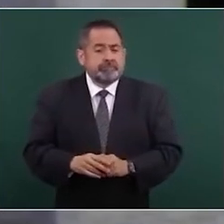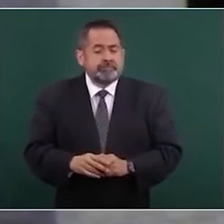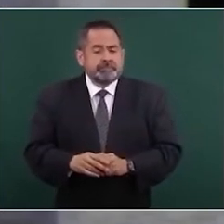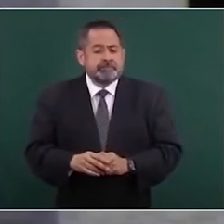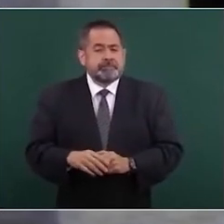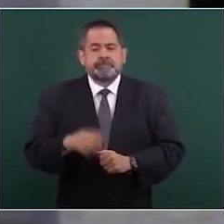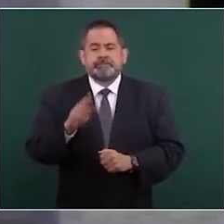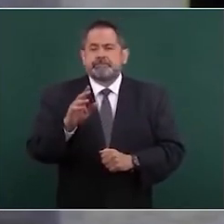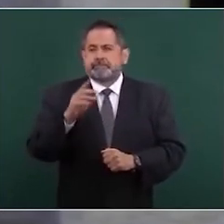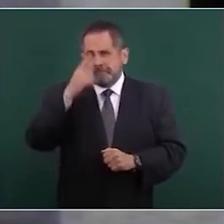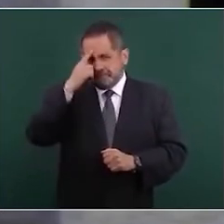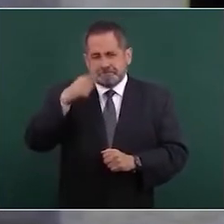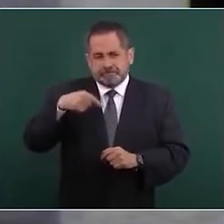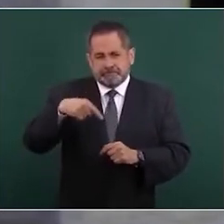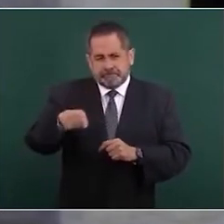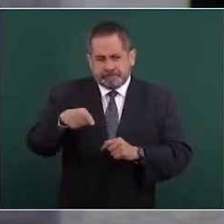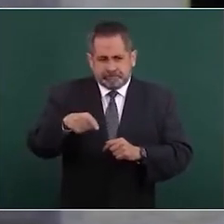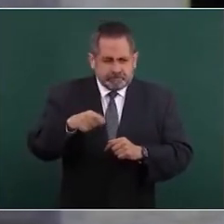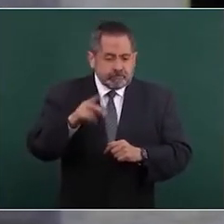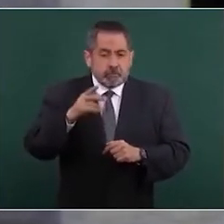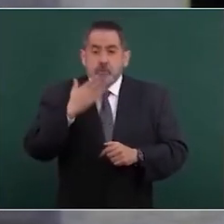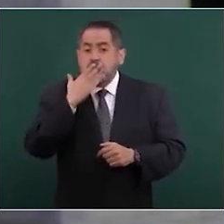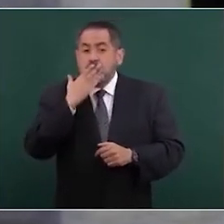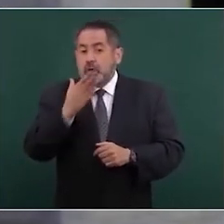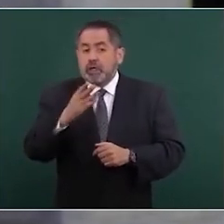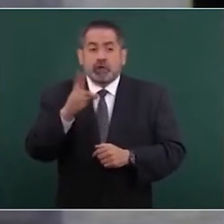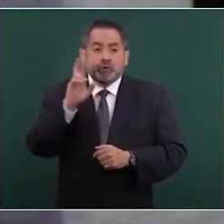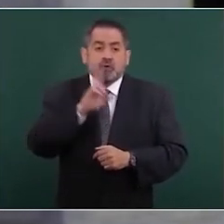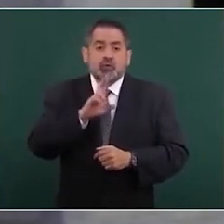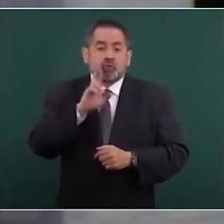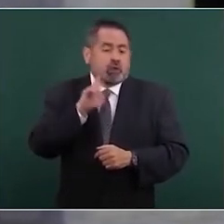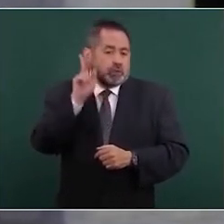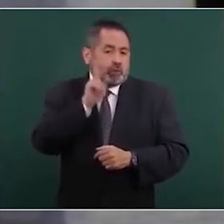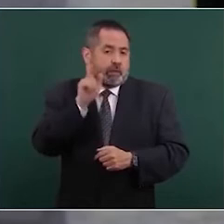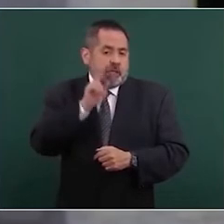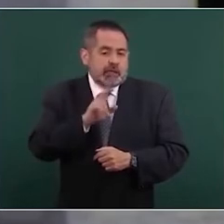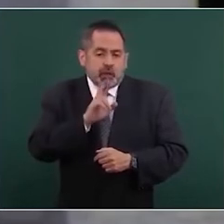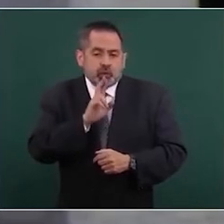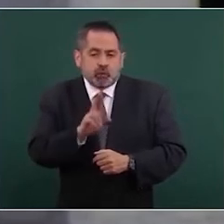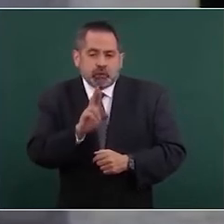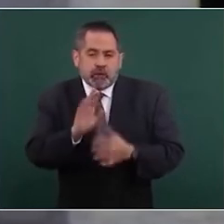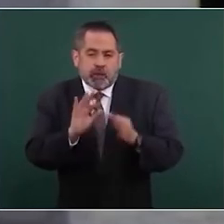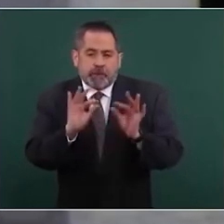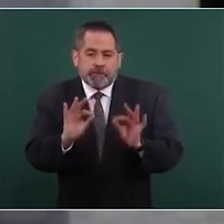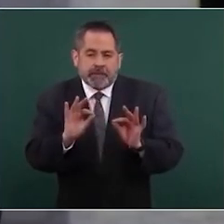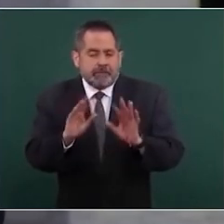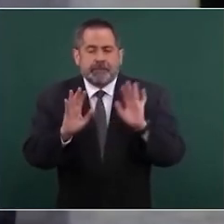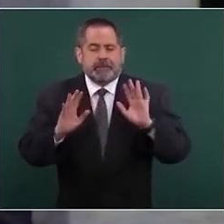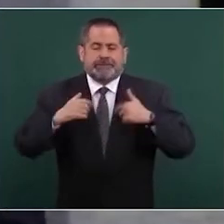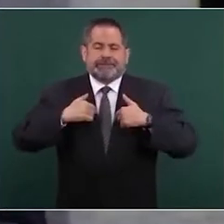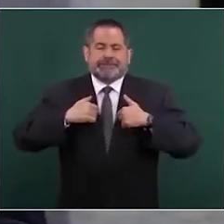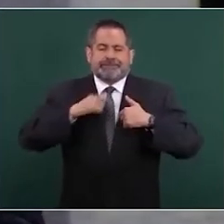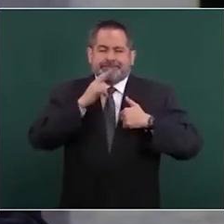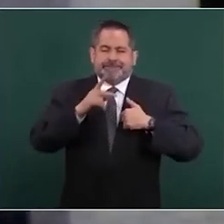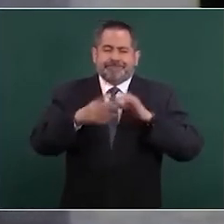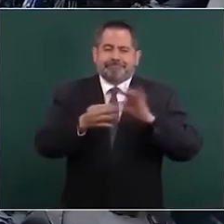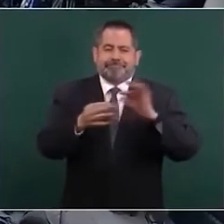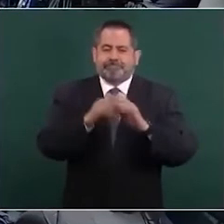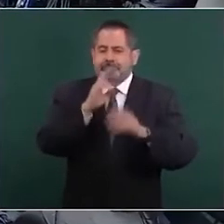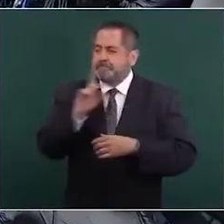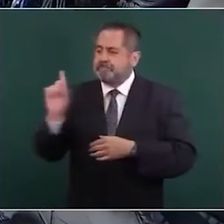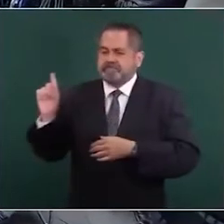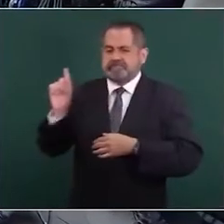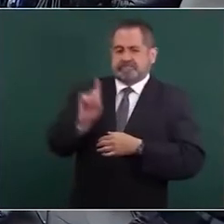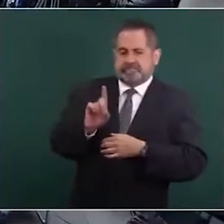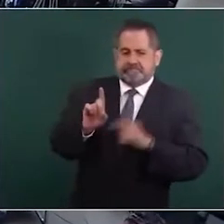En la primera etapa son buenos los resultados, pero prefiero que ella sea la que